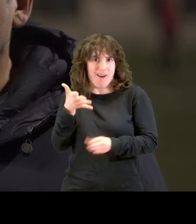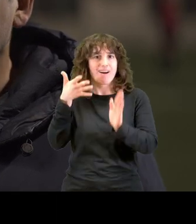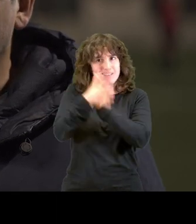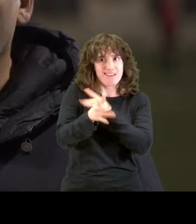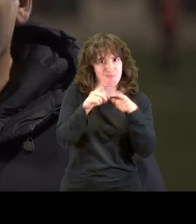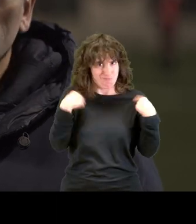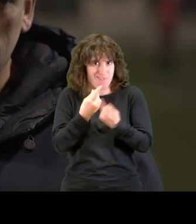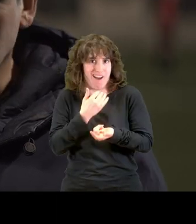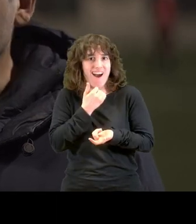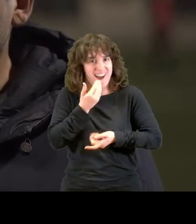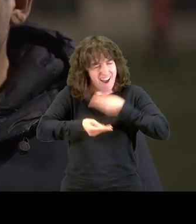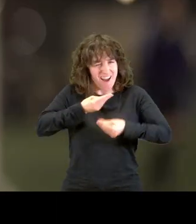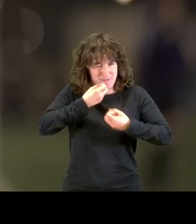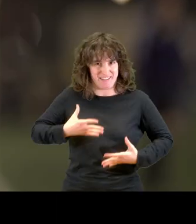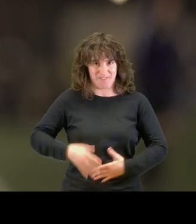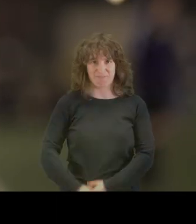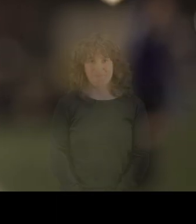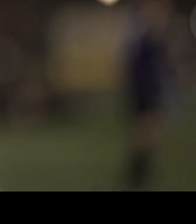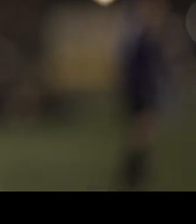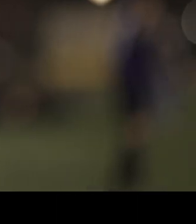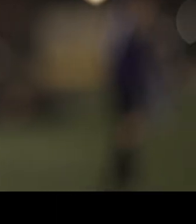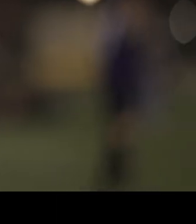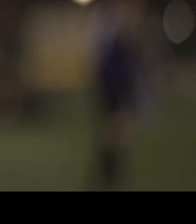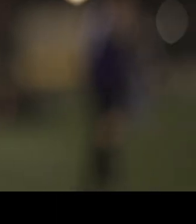porque algo estamos haciendo bien.